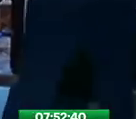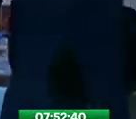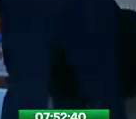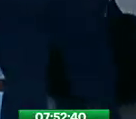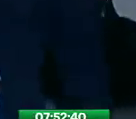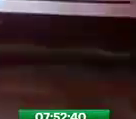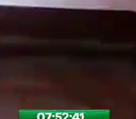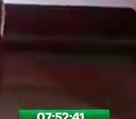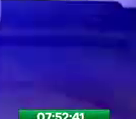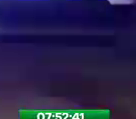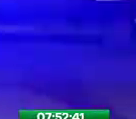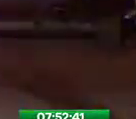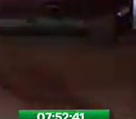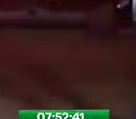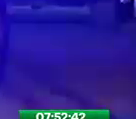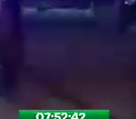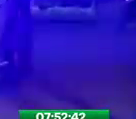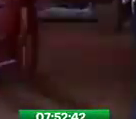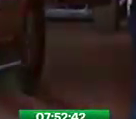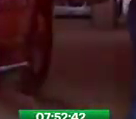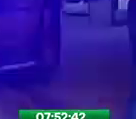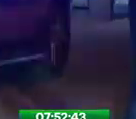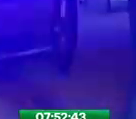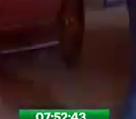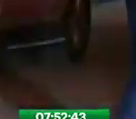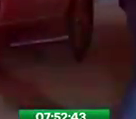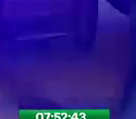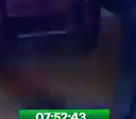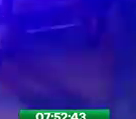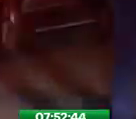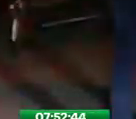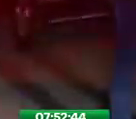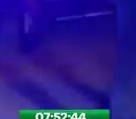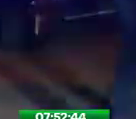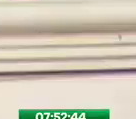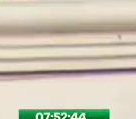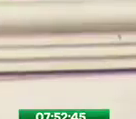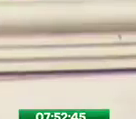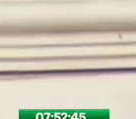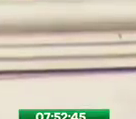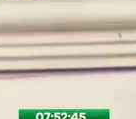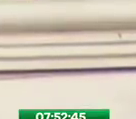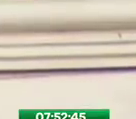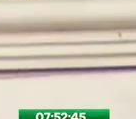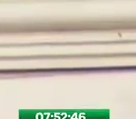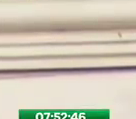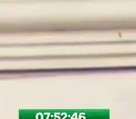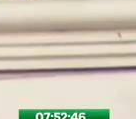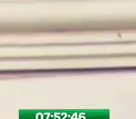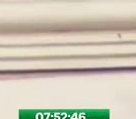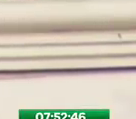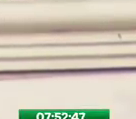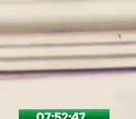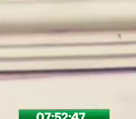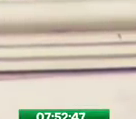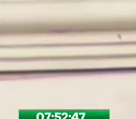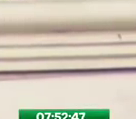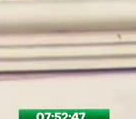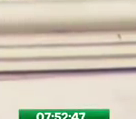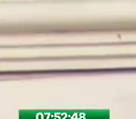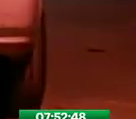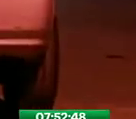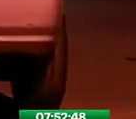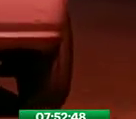unidad judicial de Pedro Carbo, donde se realizó la audiencia de formulación de cargos. Ahí dictaron prisión preventiva para 3 de